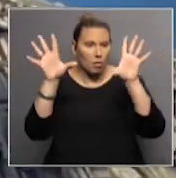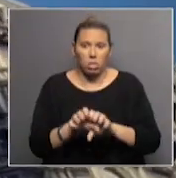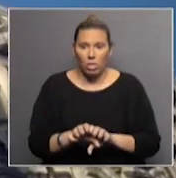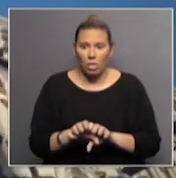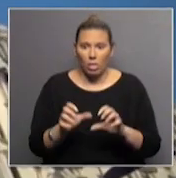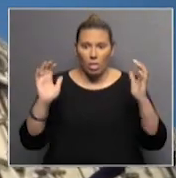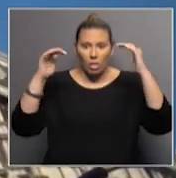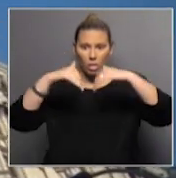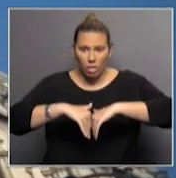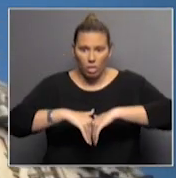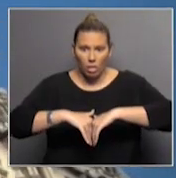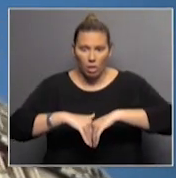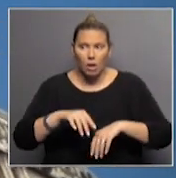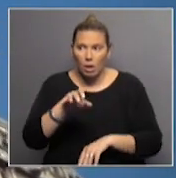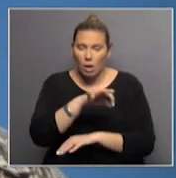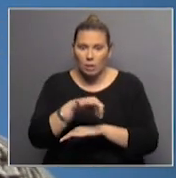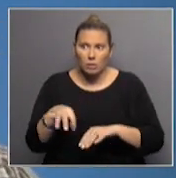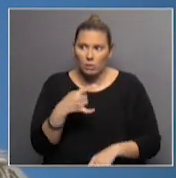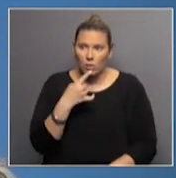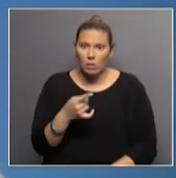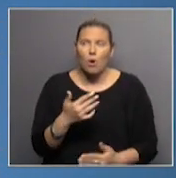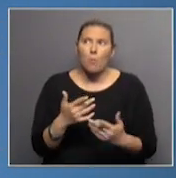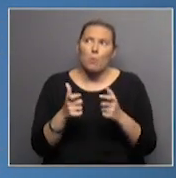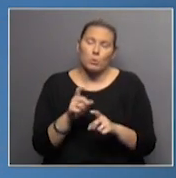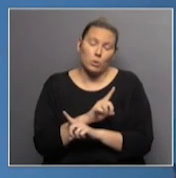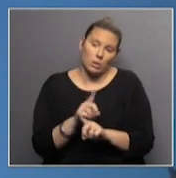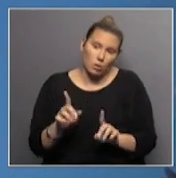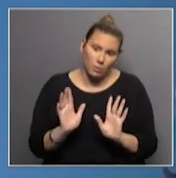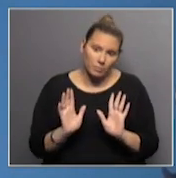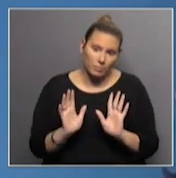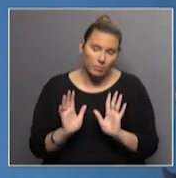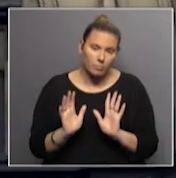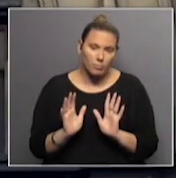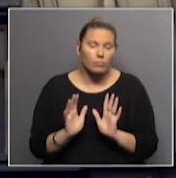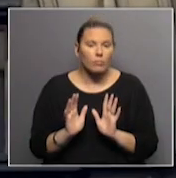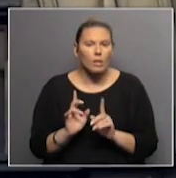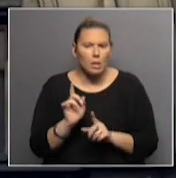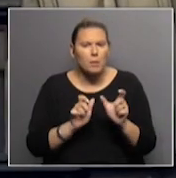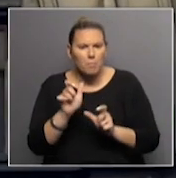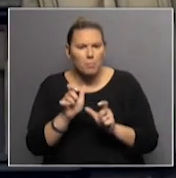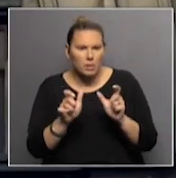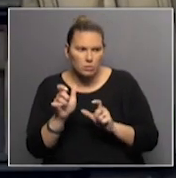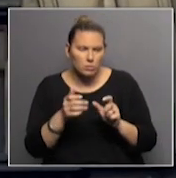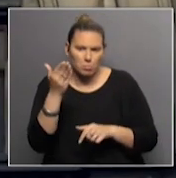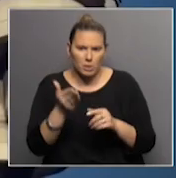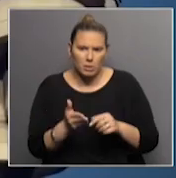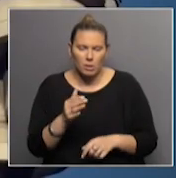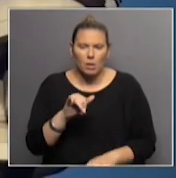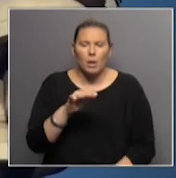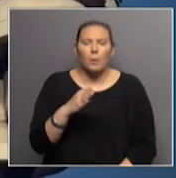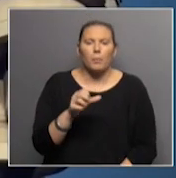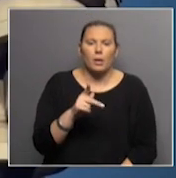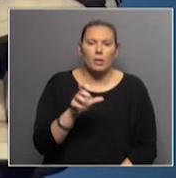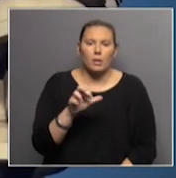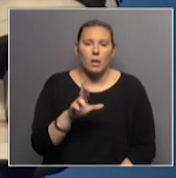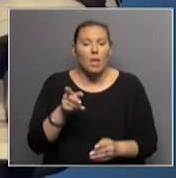derrumbarlo. Algo que, gracias a Dios, no sucedió. Y sí, han habido personalidades, Josephine Baker.